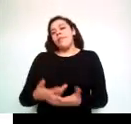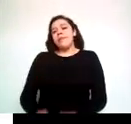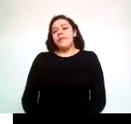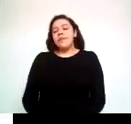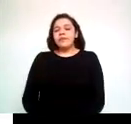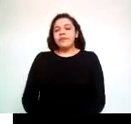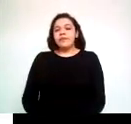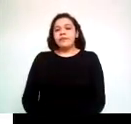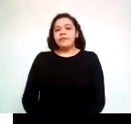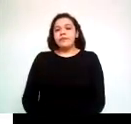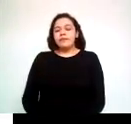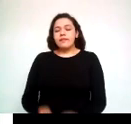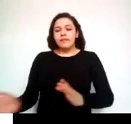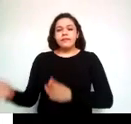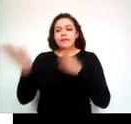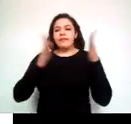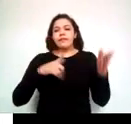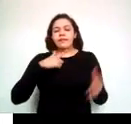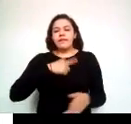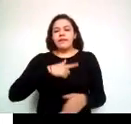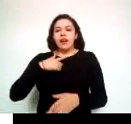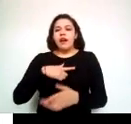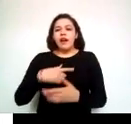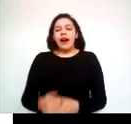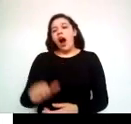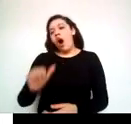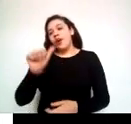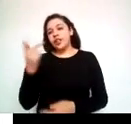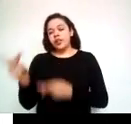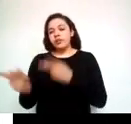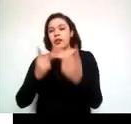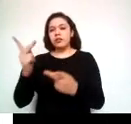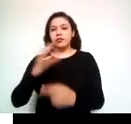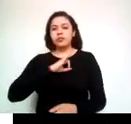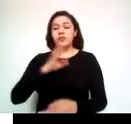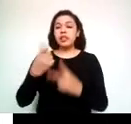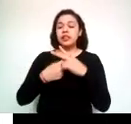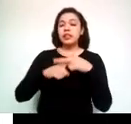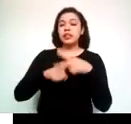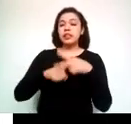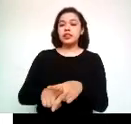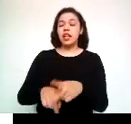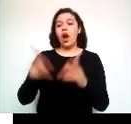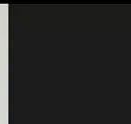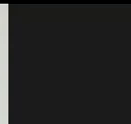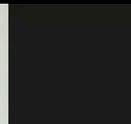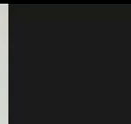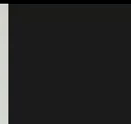Antes de pasar a la siguiente lámina, me gustaría hacerles también otra pregunta. Si pueden empezar a entrar de nuevo a Menti,